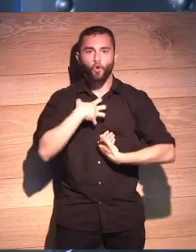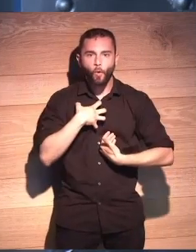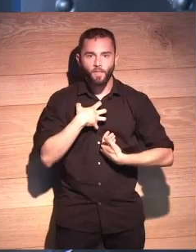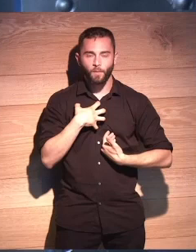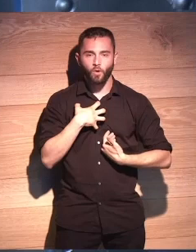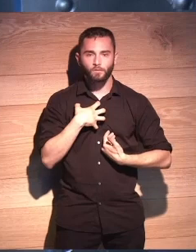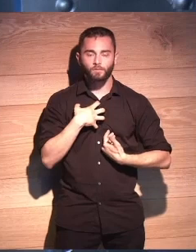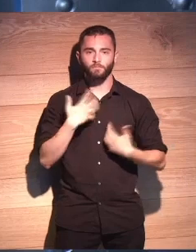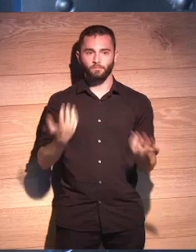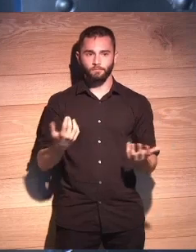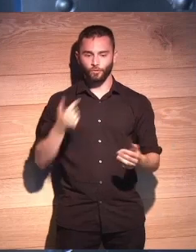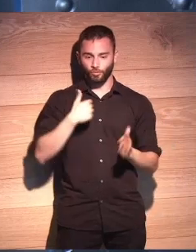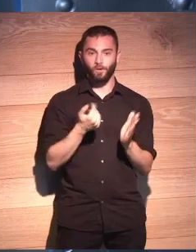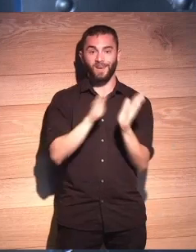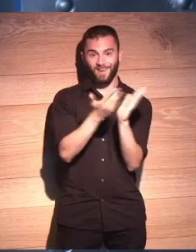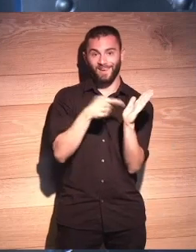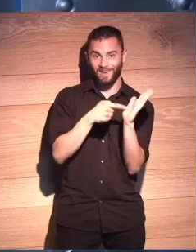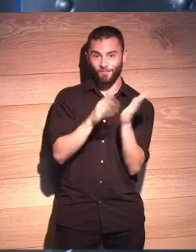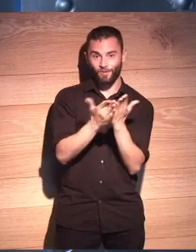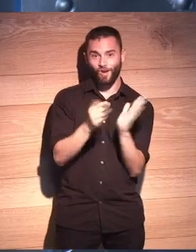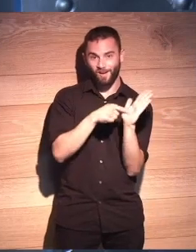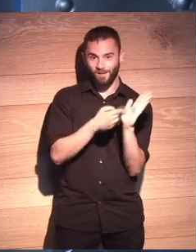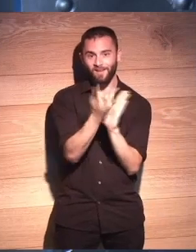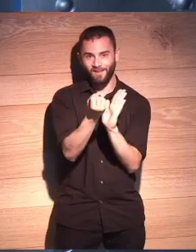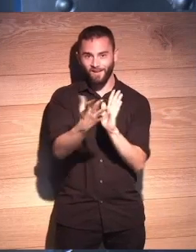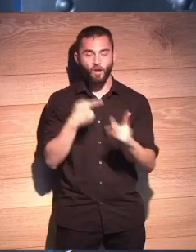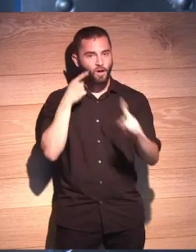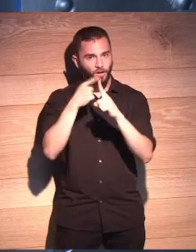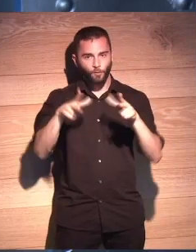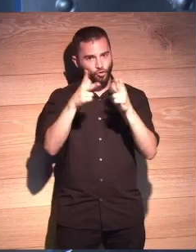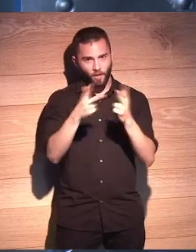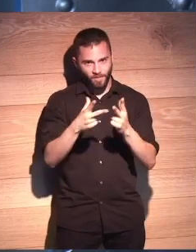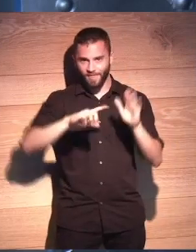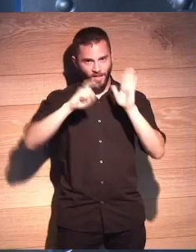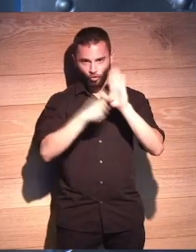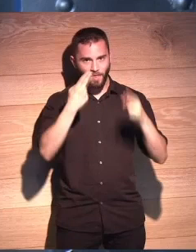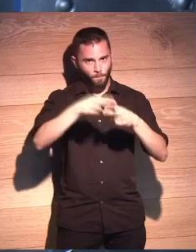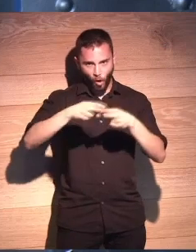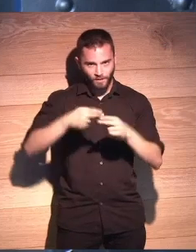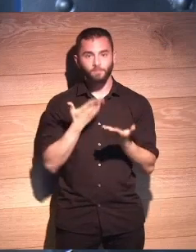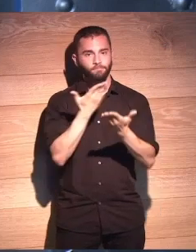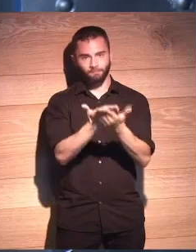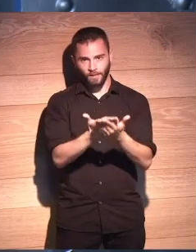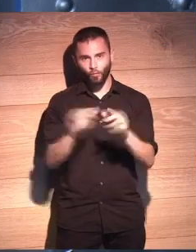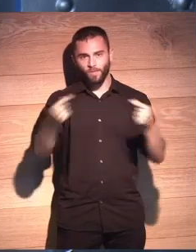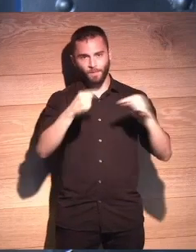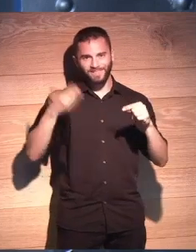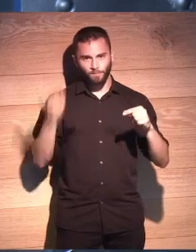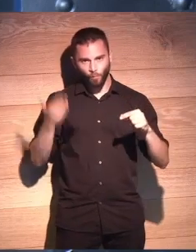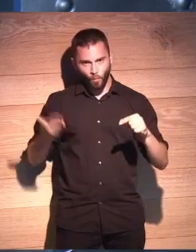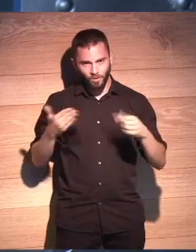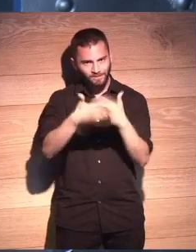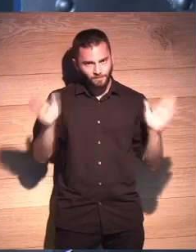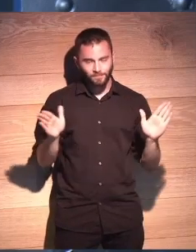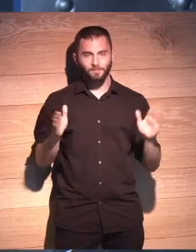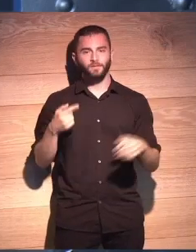Eso es lo que yo traigo para mi libro, para pedir por favor a toda la sociedad y a los políticos que abramos un gran debate sobre